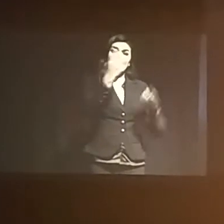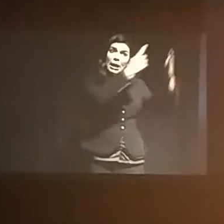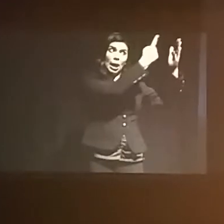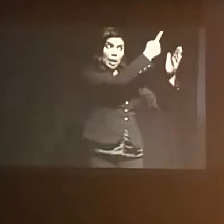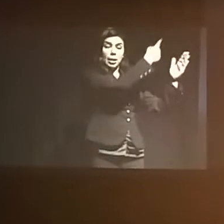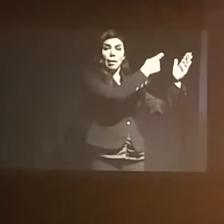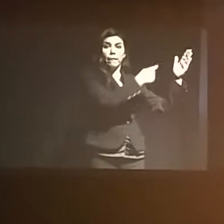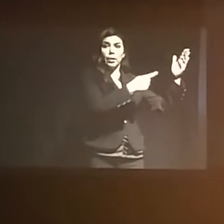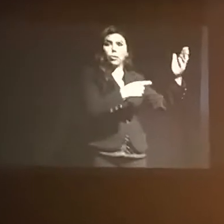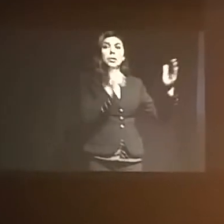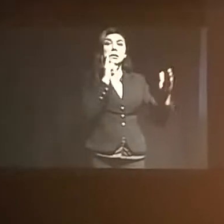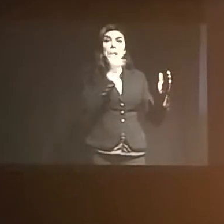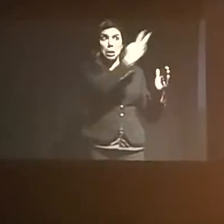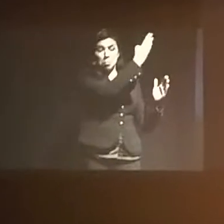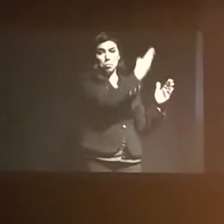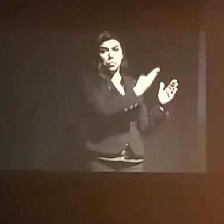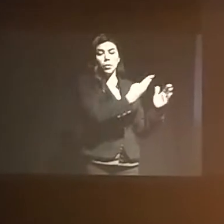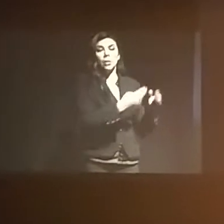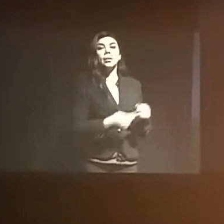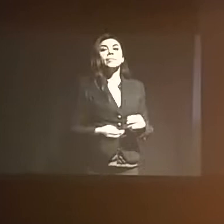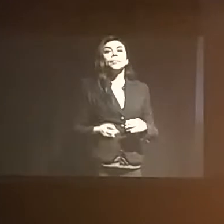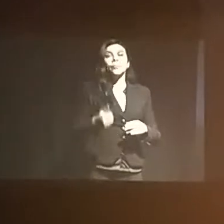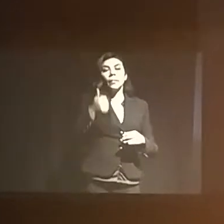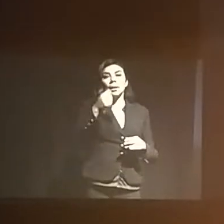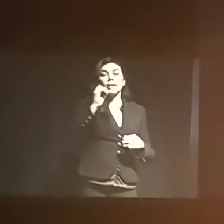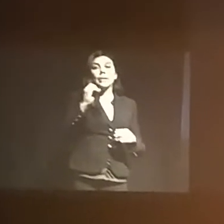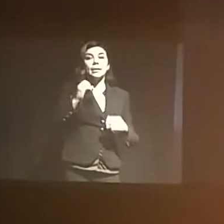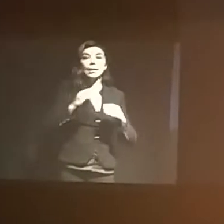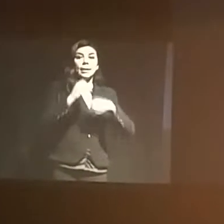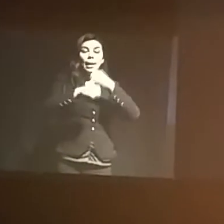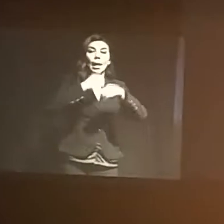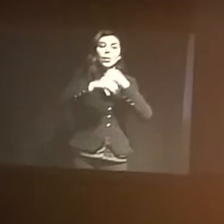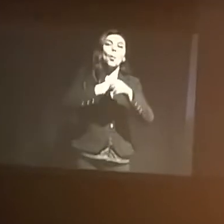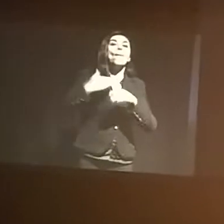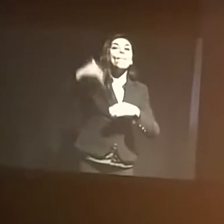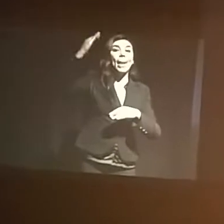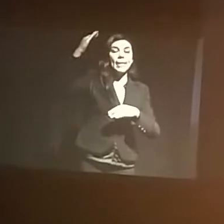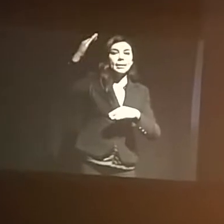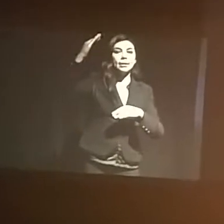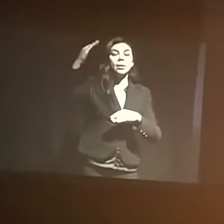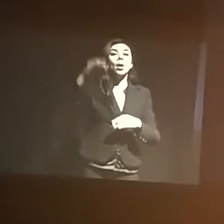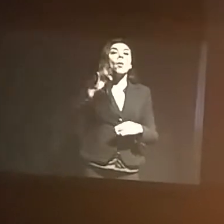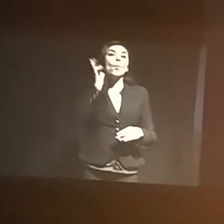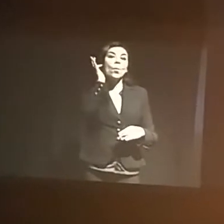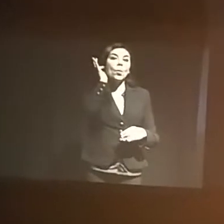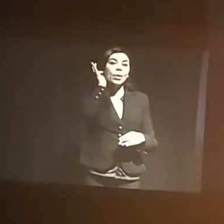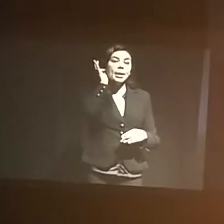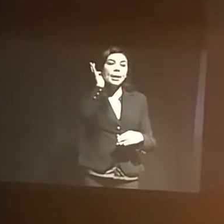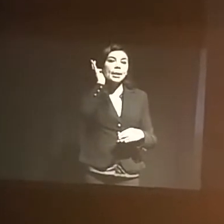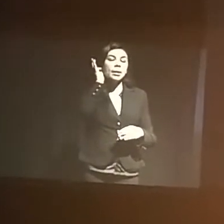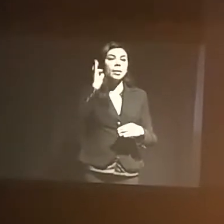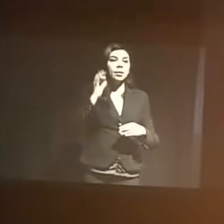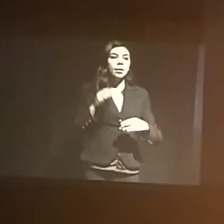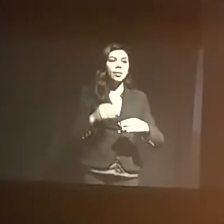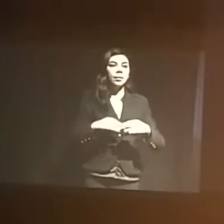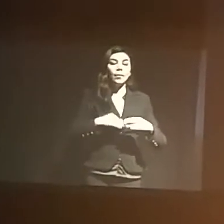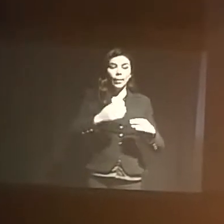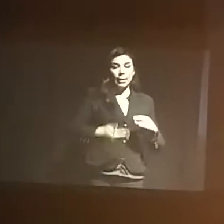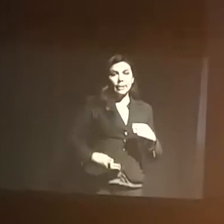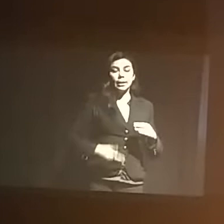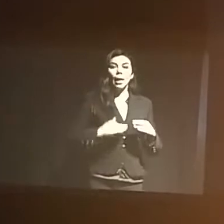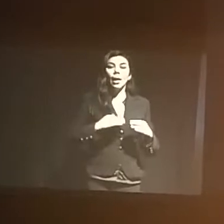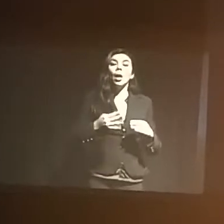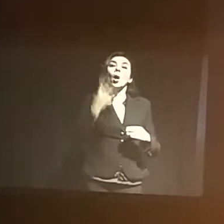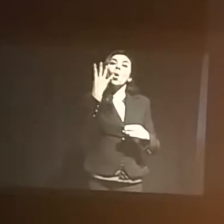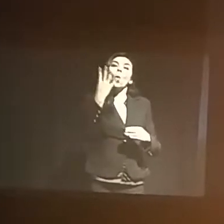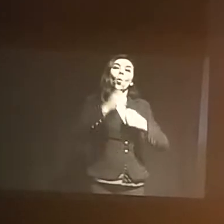objetivo: personas mayores de 60 años, personas, mujeres gestantes o familias con niños hasta 4 años,